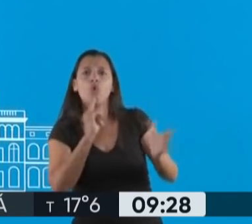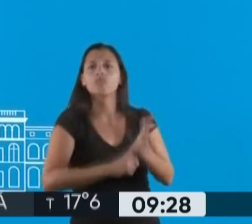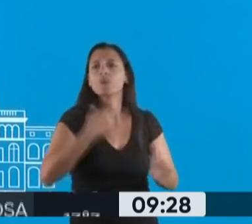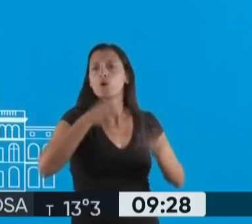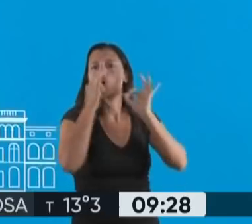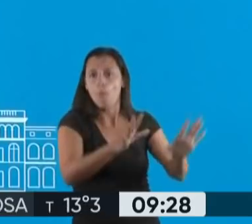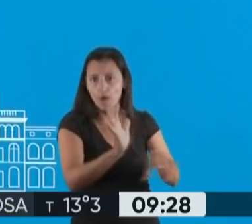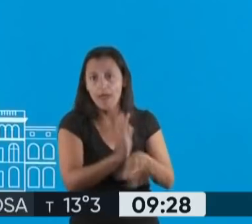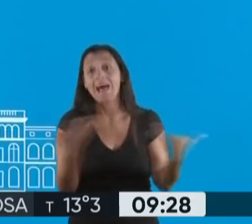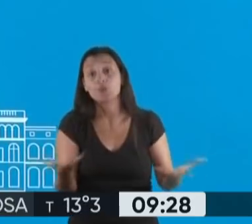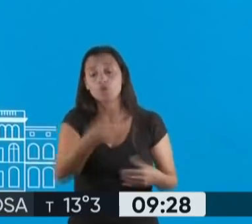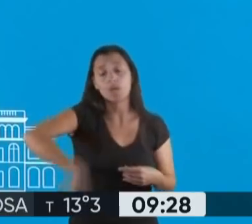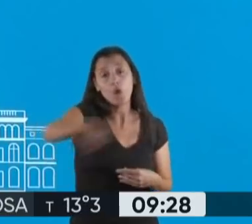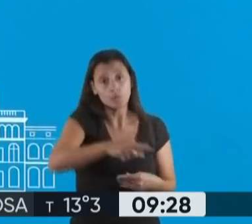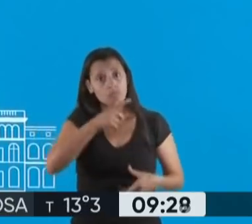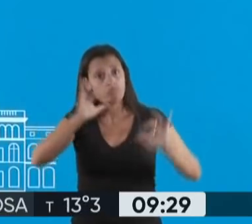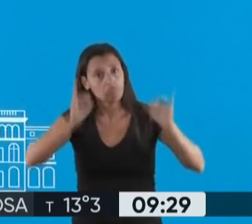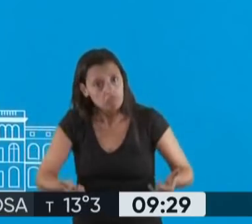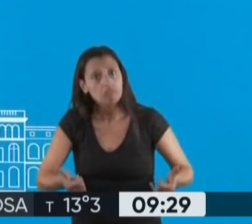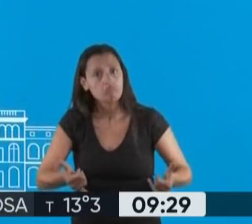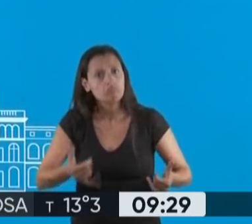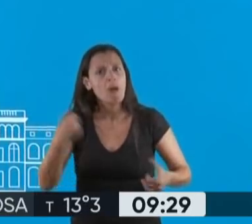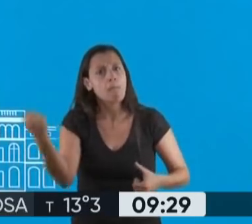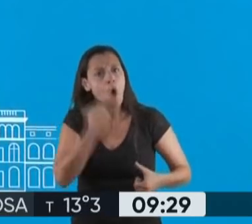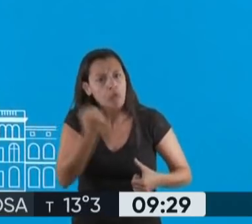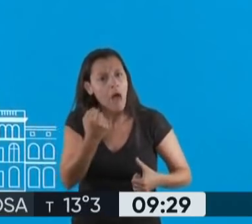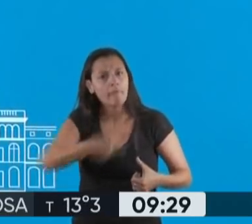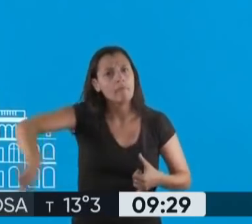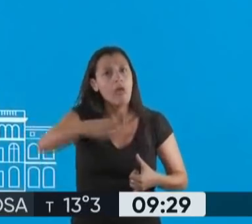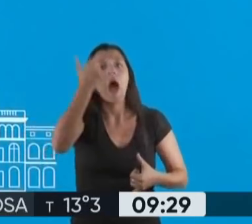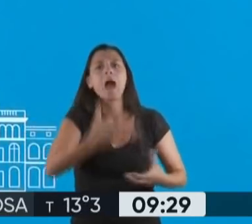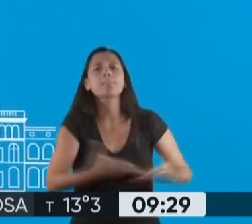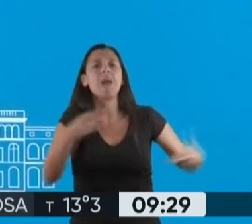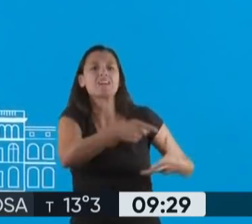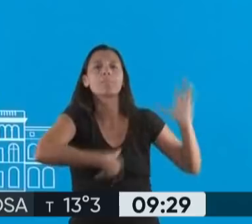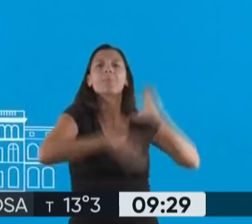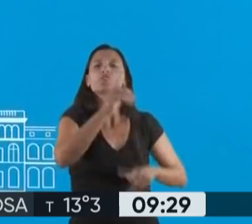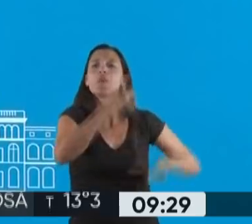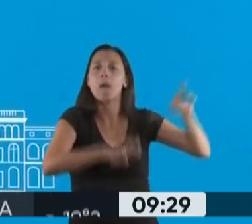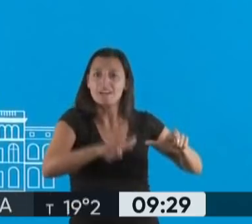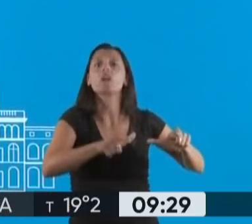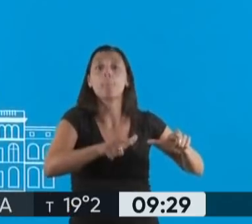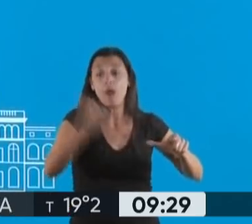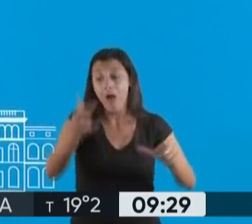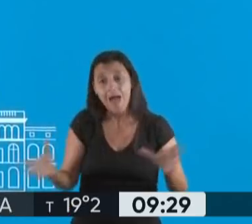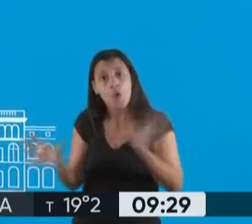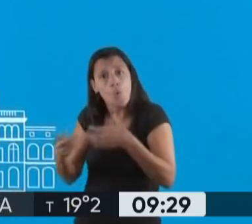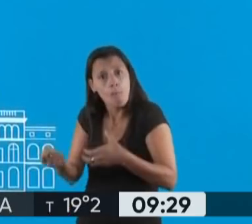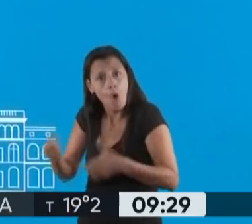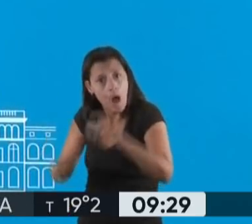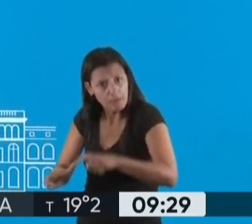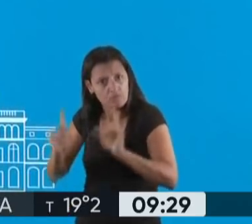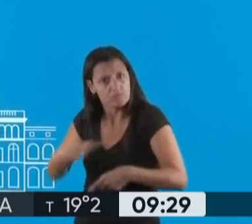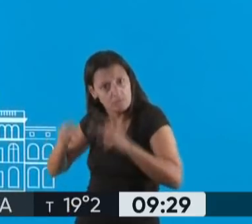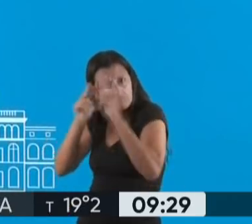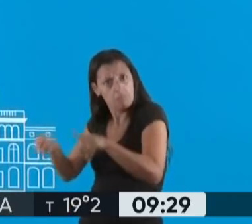de la sociedad. Por lo tanto, nos parece que construir mayorías no implica no respetar a aquellos que no forman parte en algún